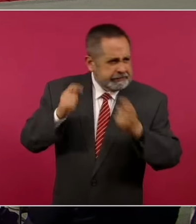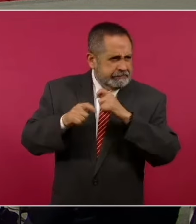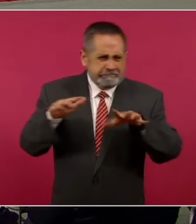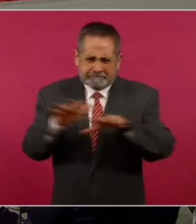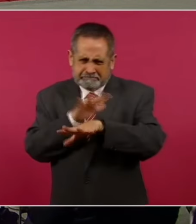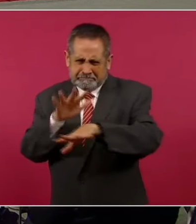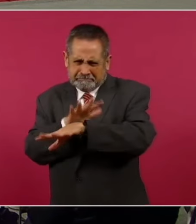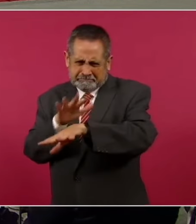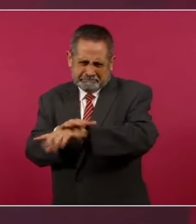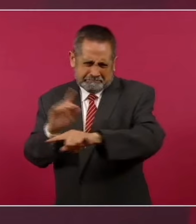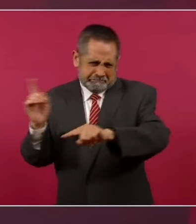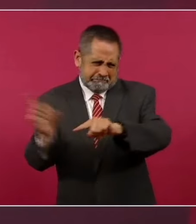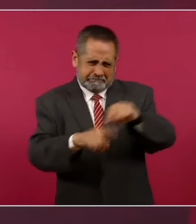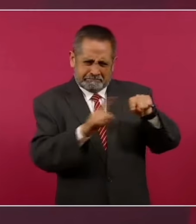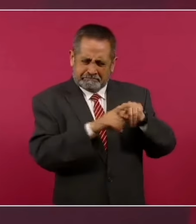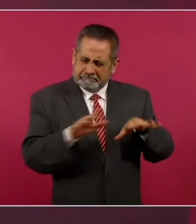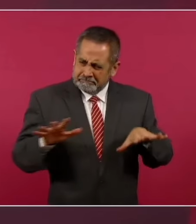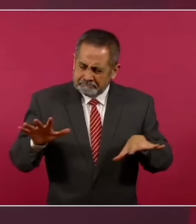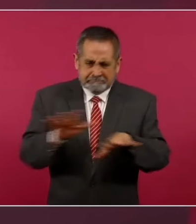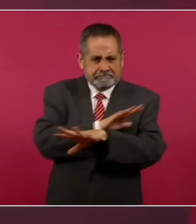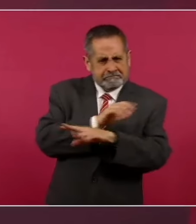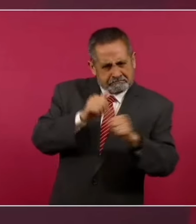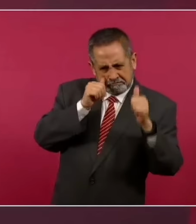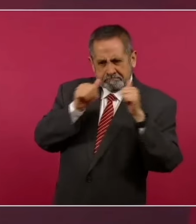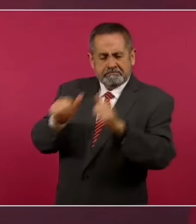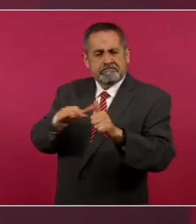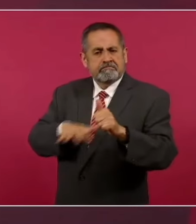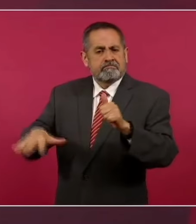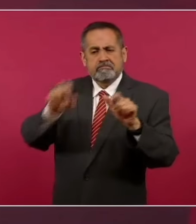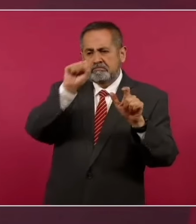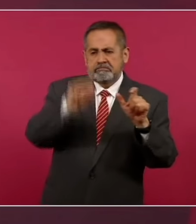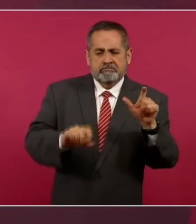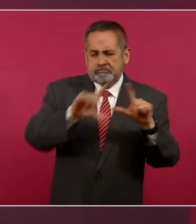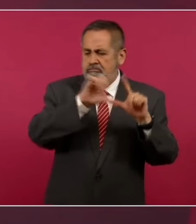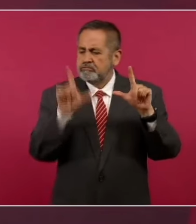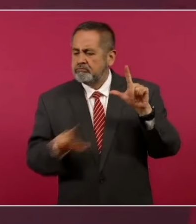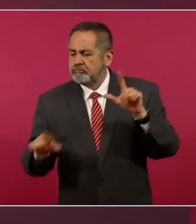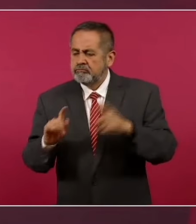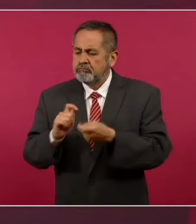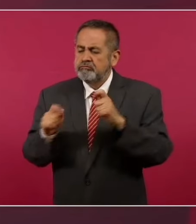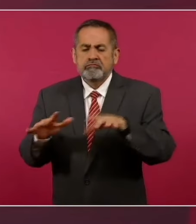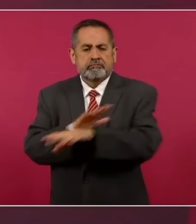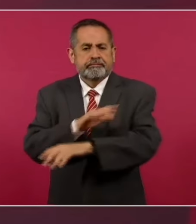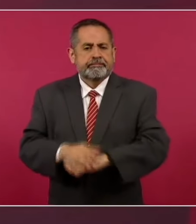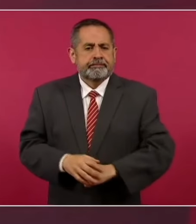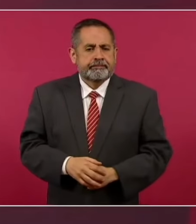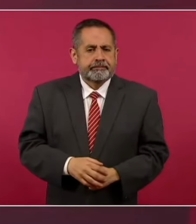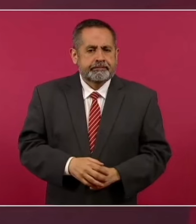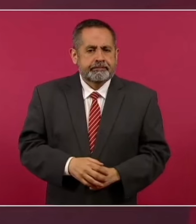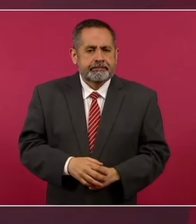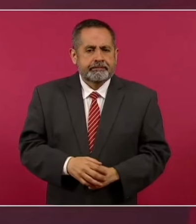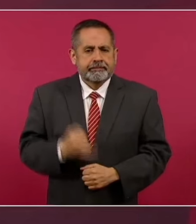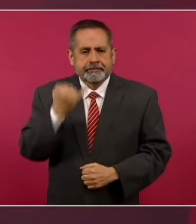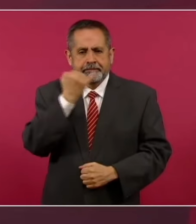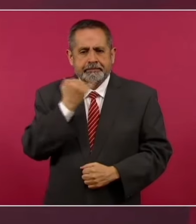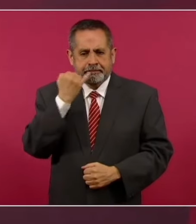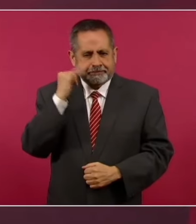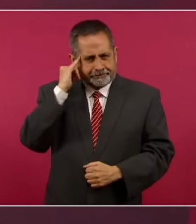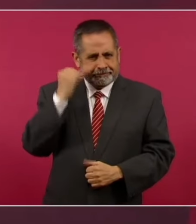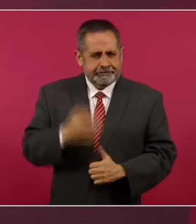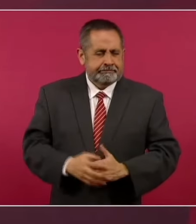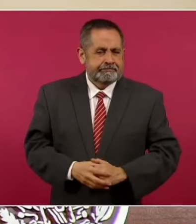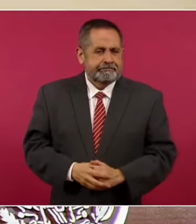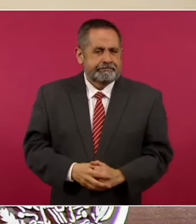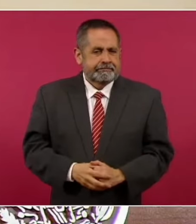el horizonte de la región del sur-sureste. Jumpeldog Meyag, Chen Ubeital, Yetel Ujaji